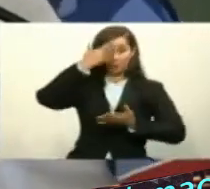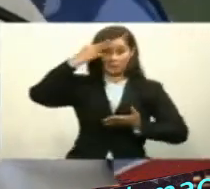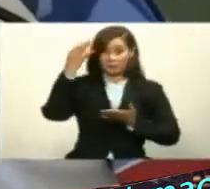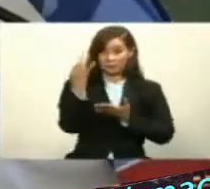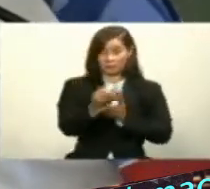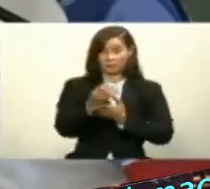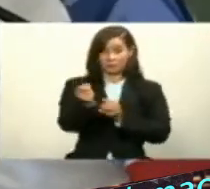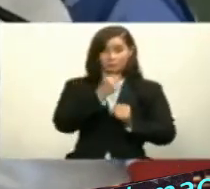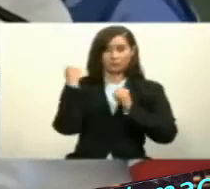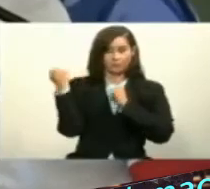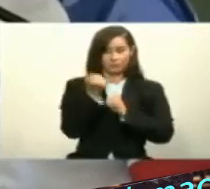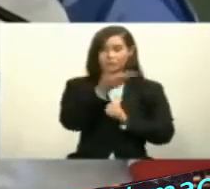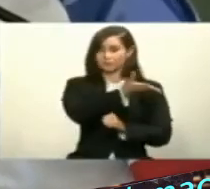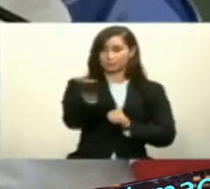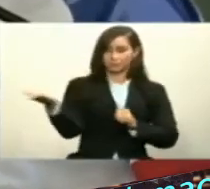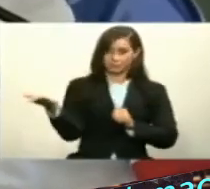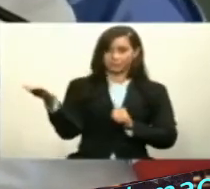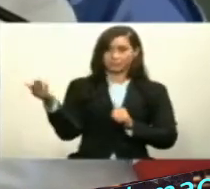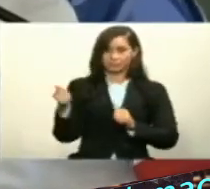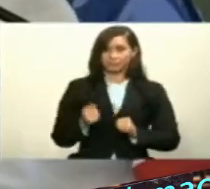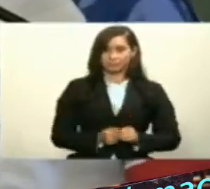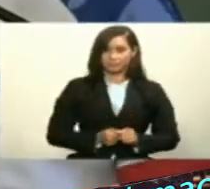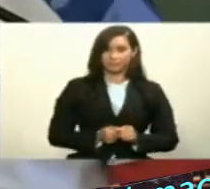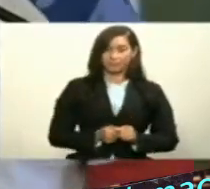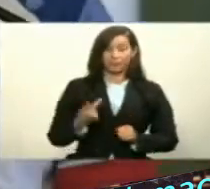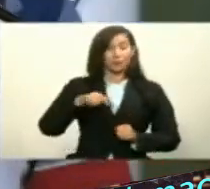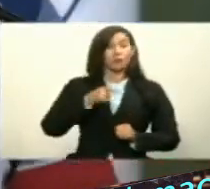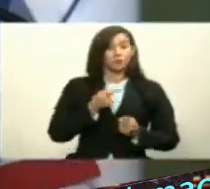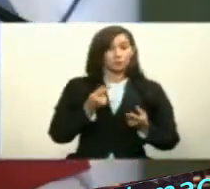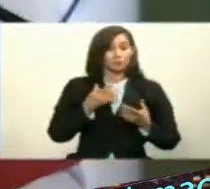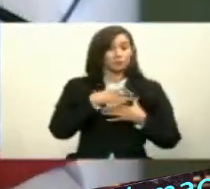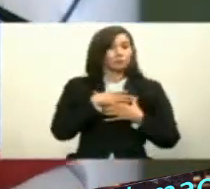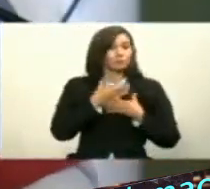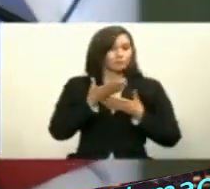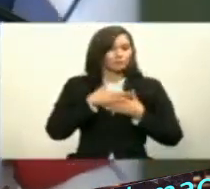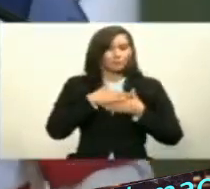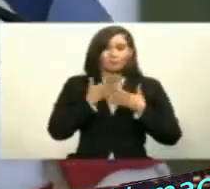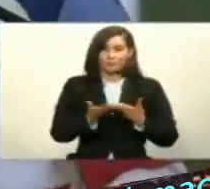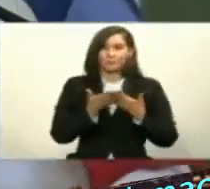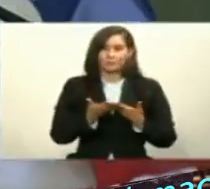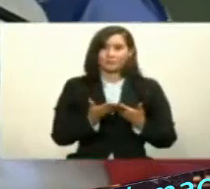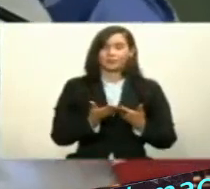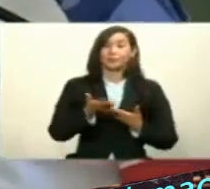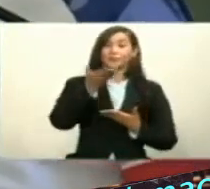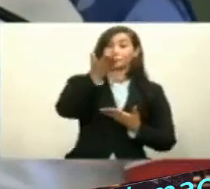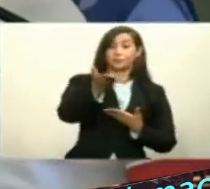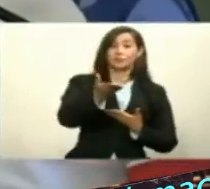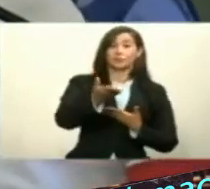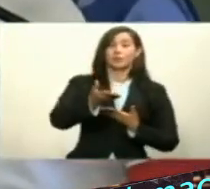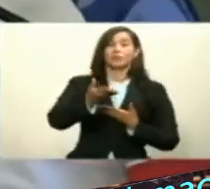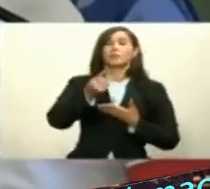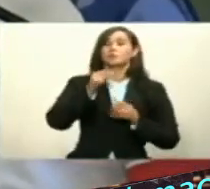la valentía de ustedes. Y lo hicimos con mucho gusto. Y ustedes